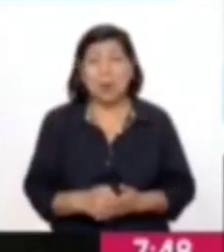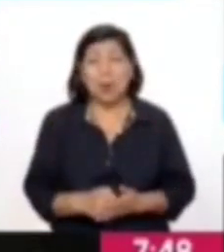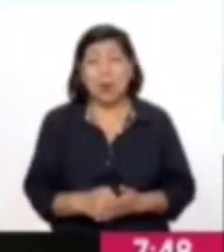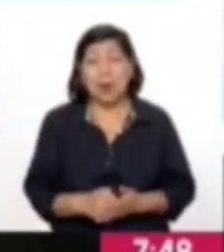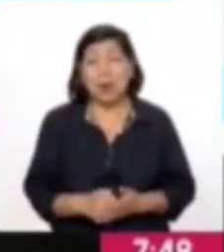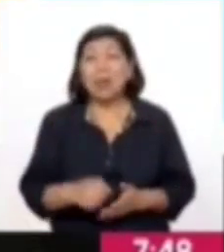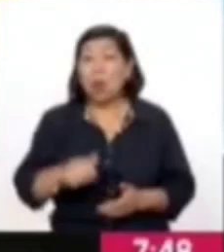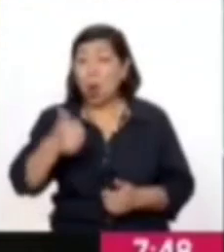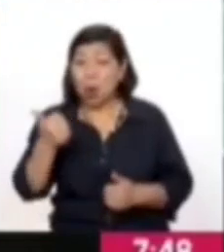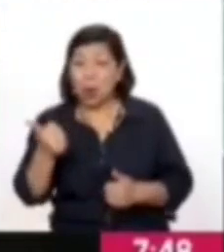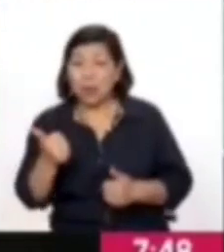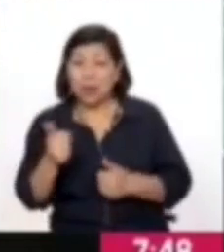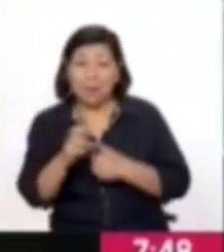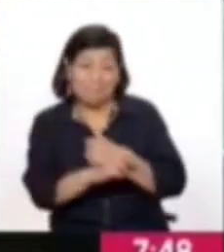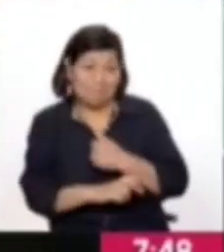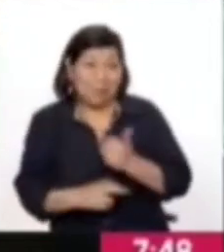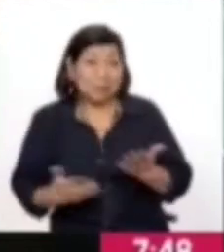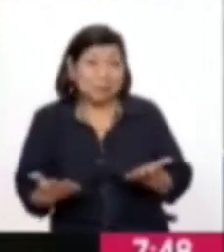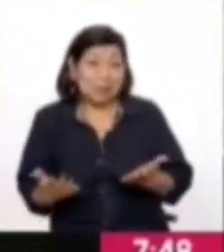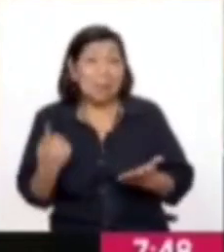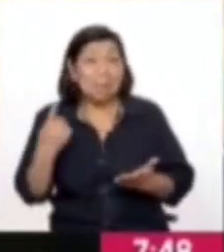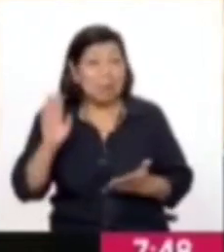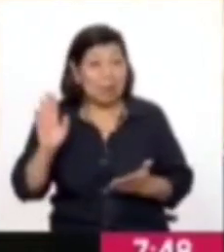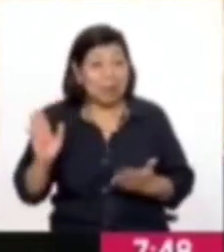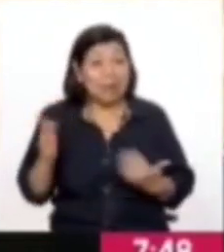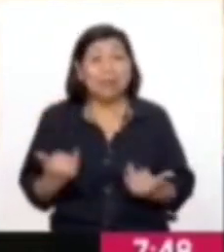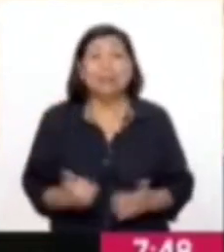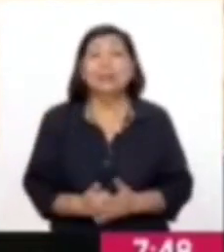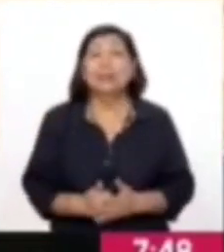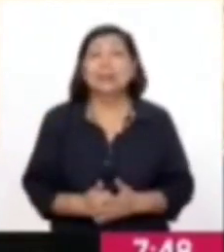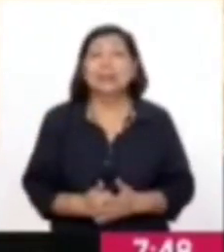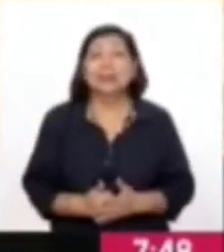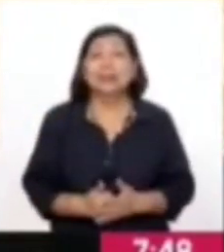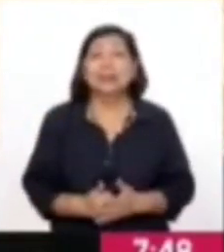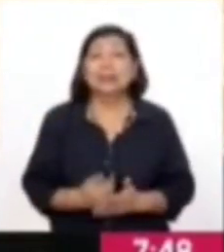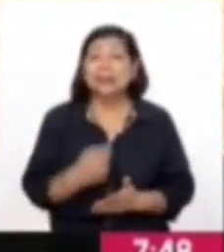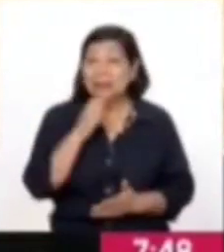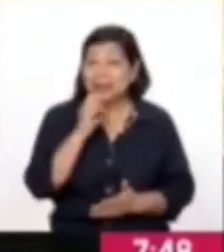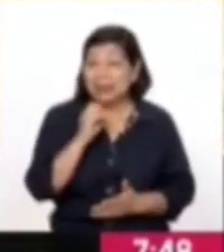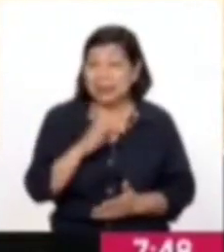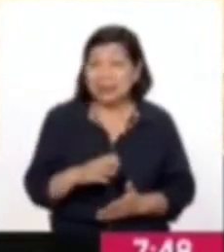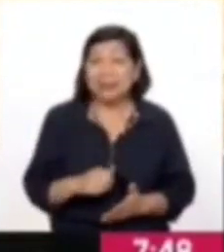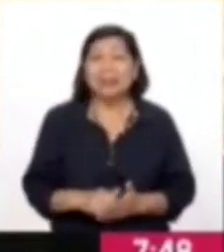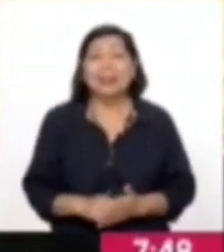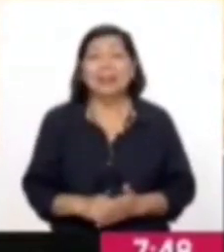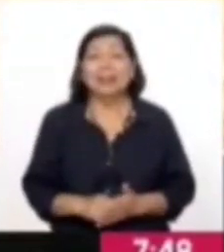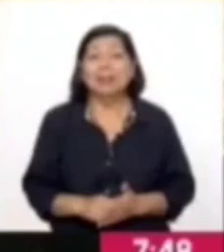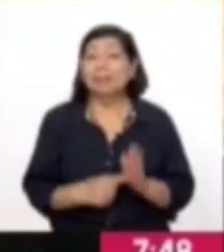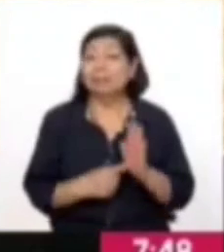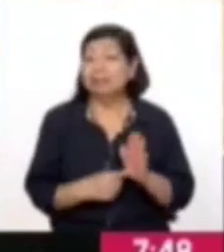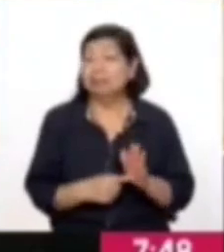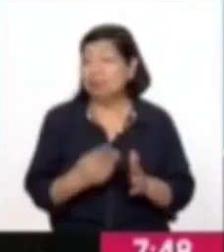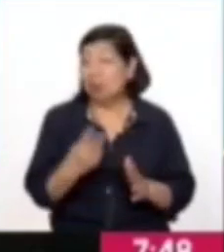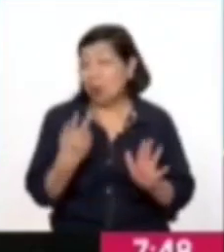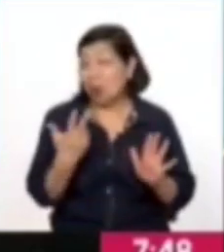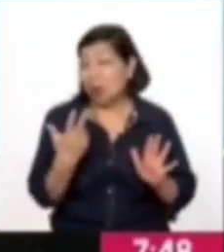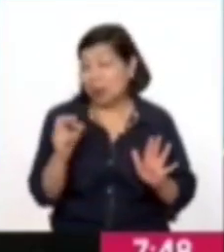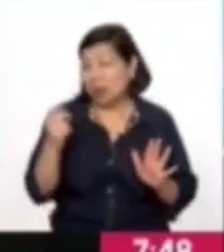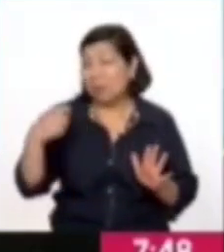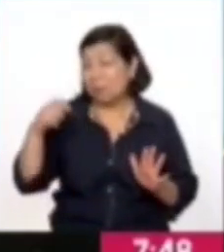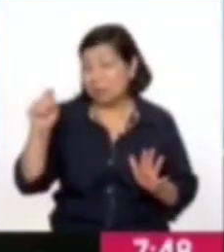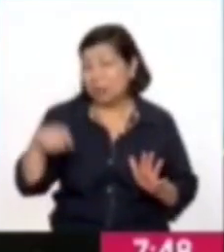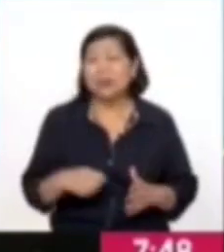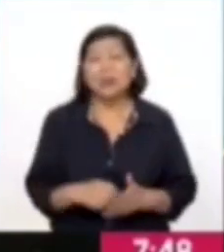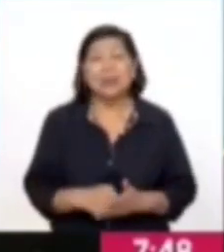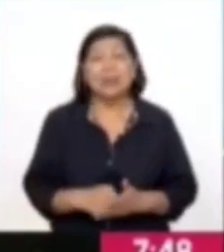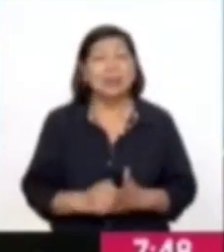el turismo extranjero representa, bueno, para este circuito del que te hago mención, representa casi el